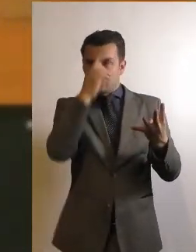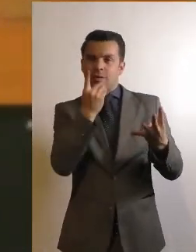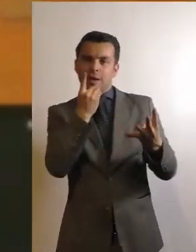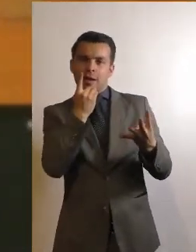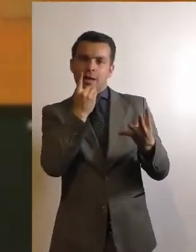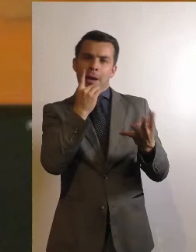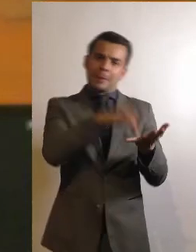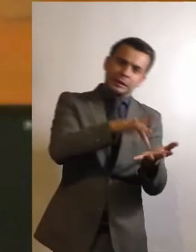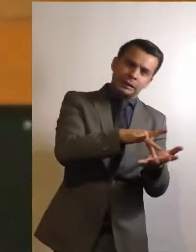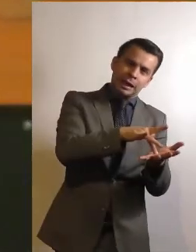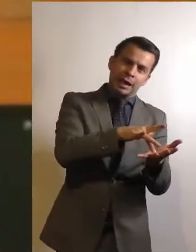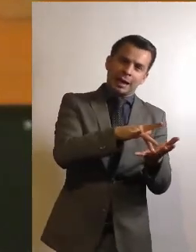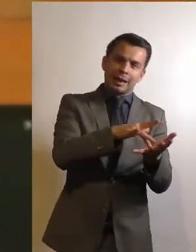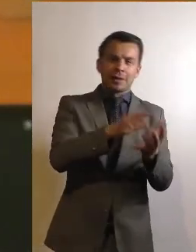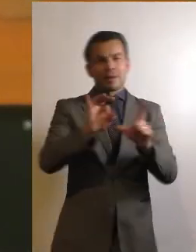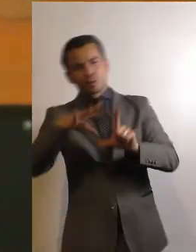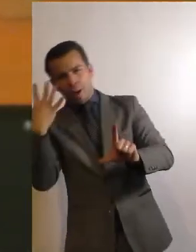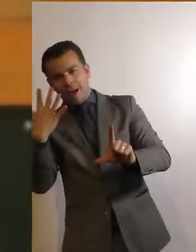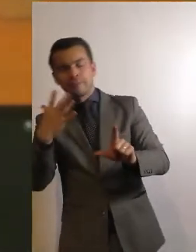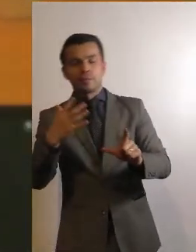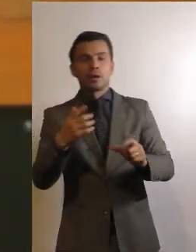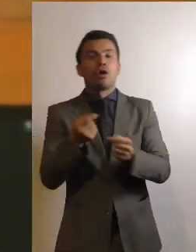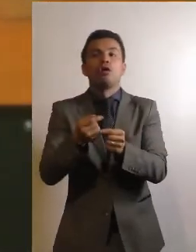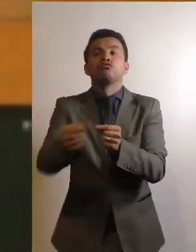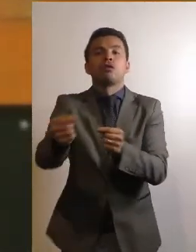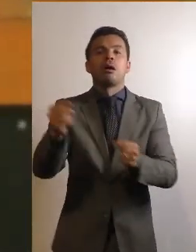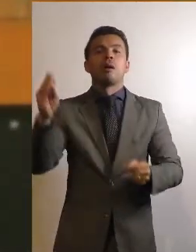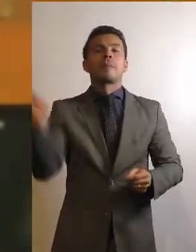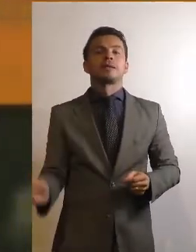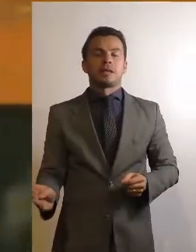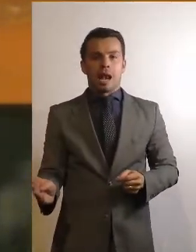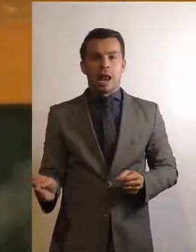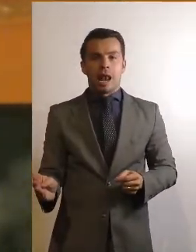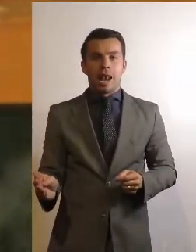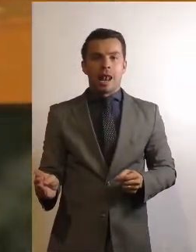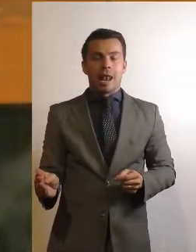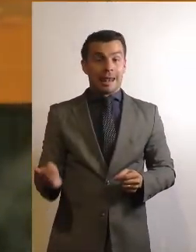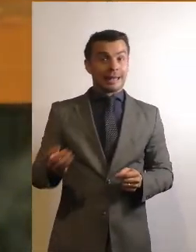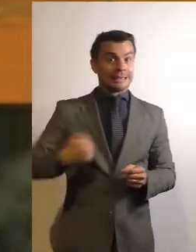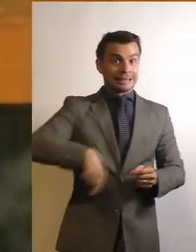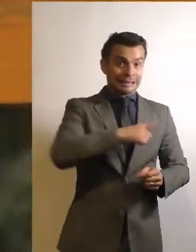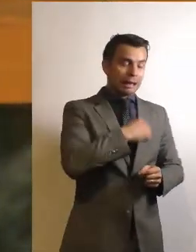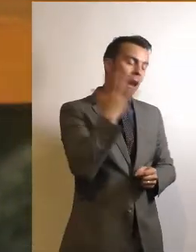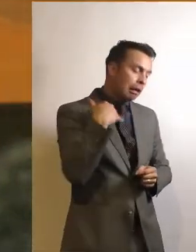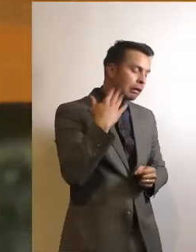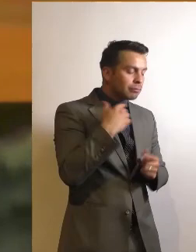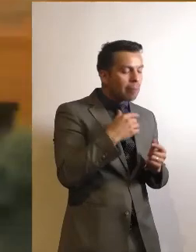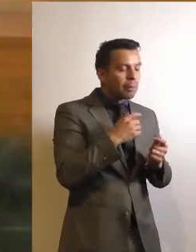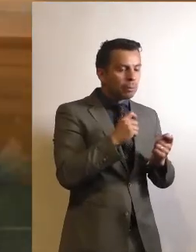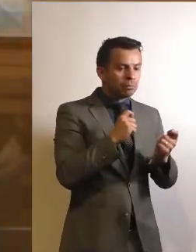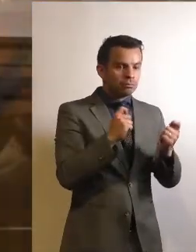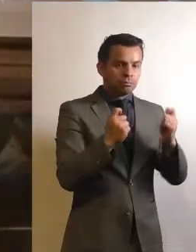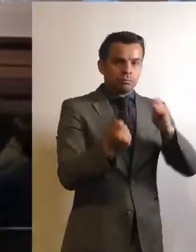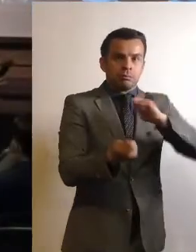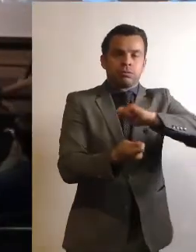viene Brasil. Hemos estado trabajando y adaptándonos en cooperación con nuestros aliados en todo el mundo.